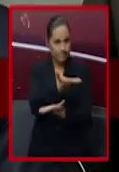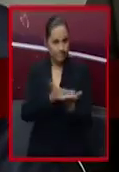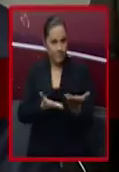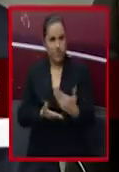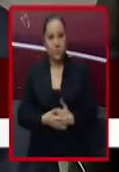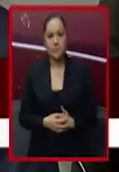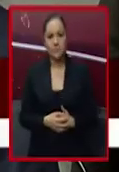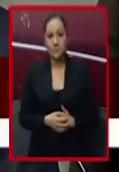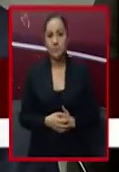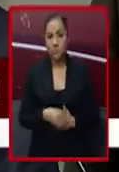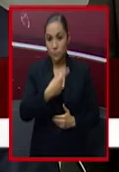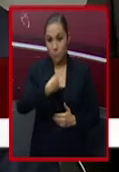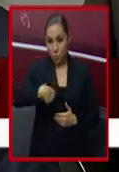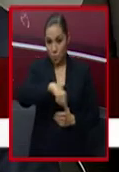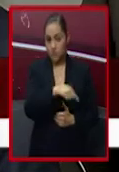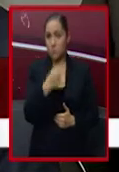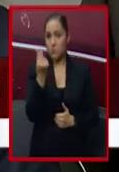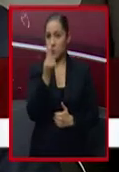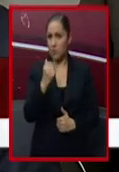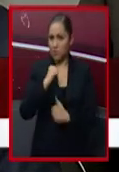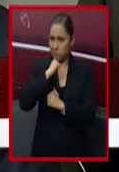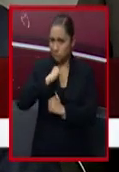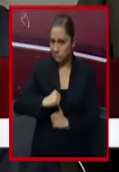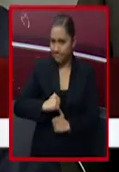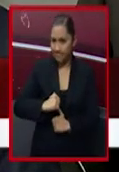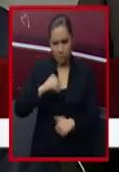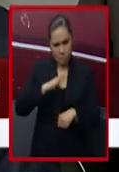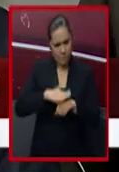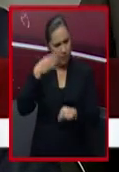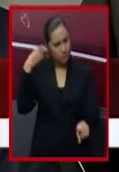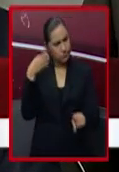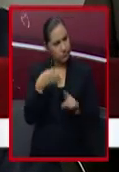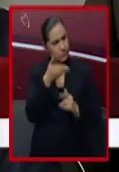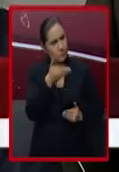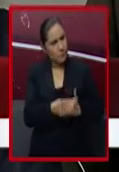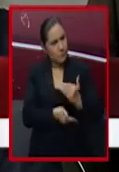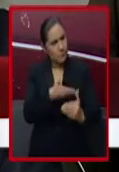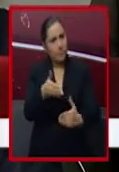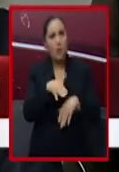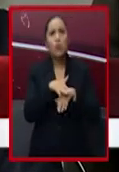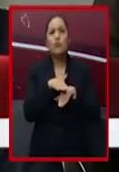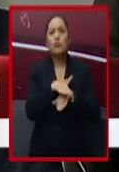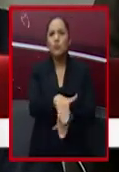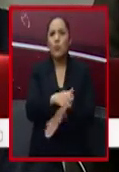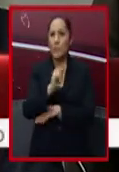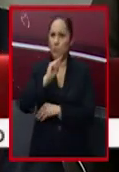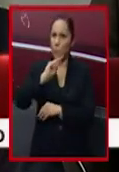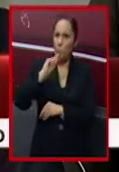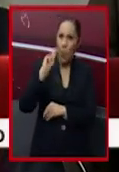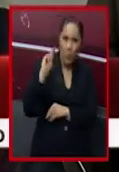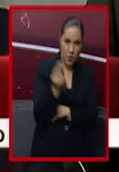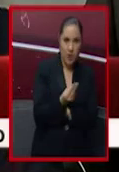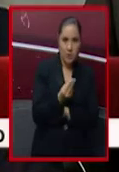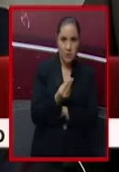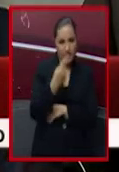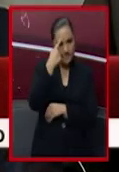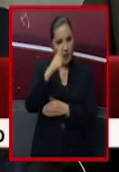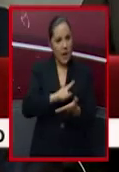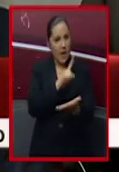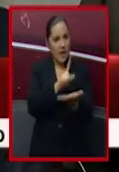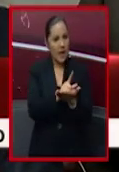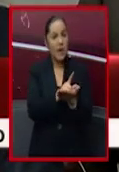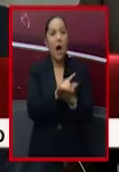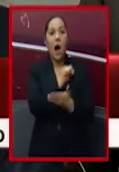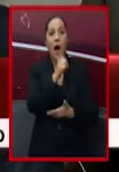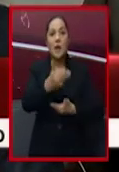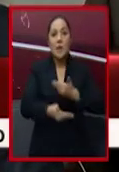Habremos de hacernos cargo de la urgencia para revisar integralmente la ley del Servicio Exterior